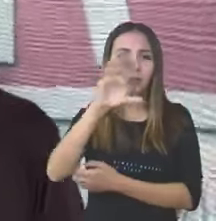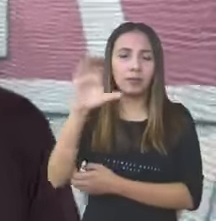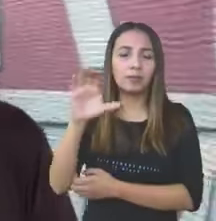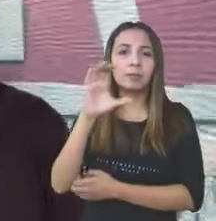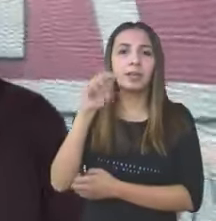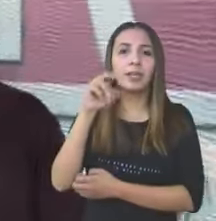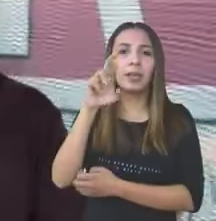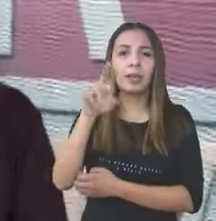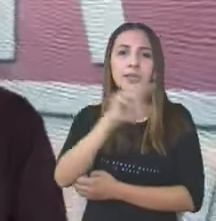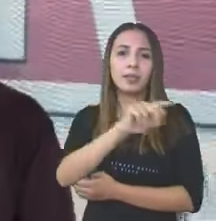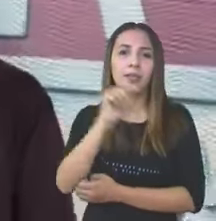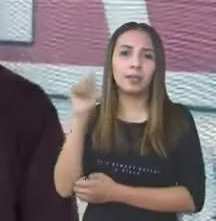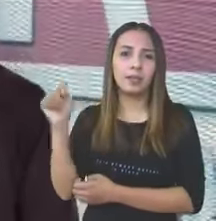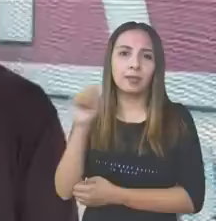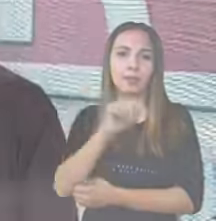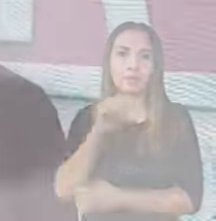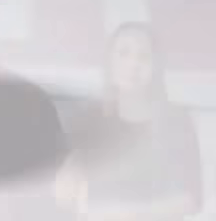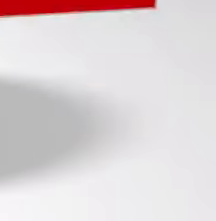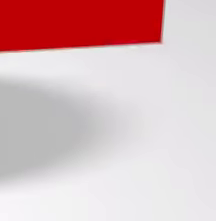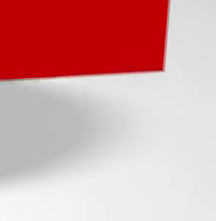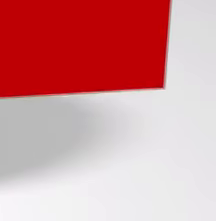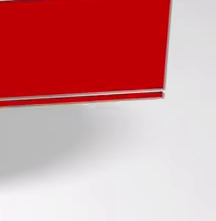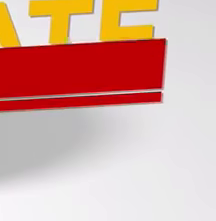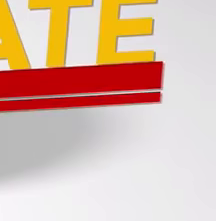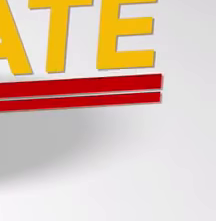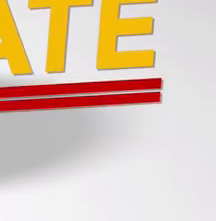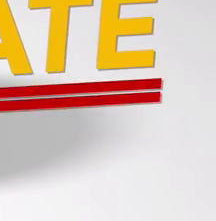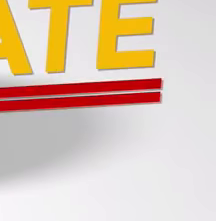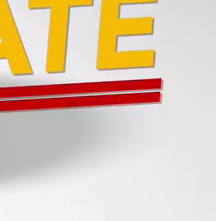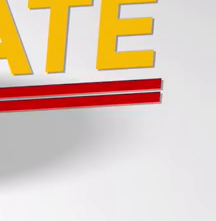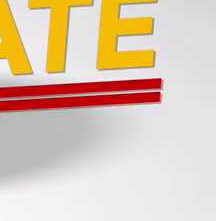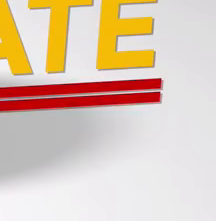Tecate, Teshiro Malekim.